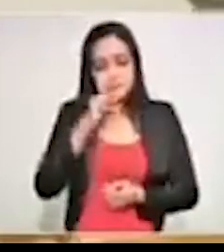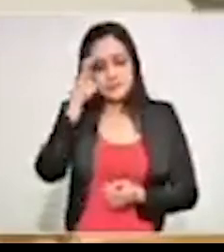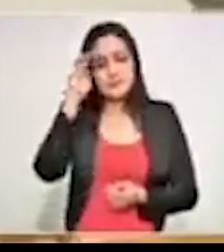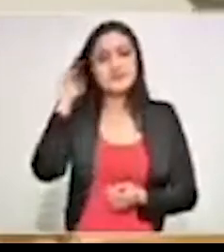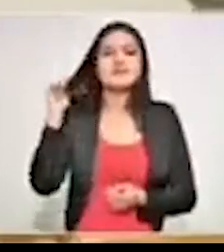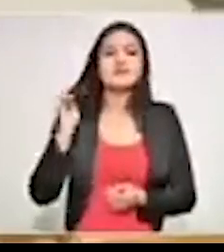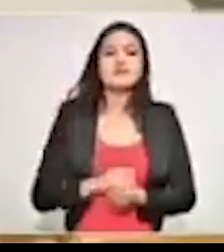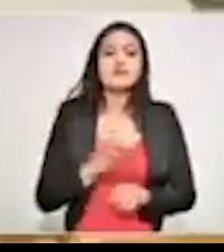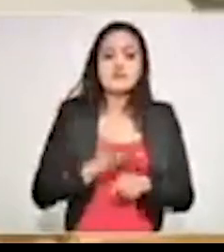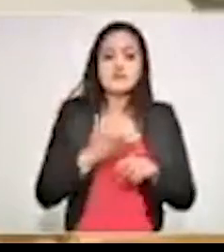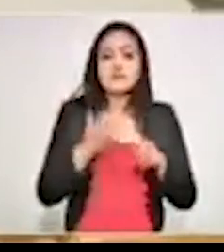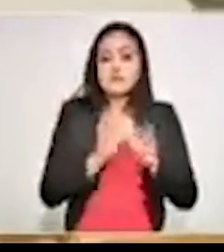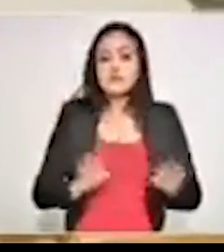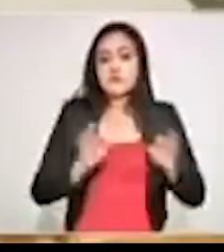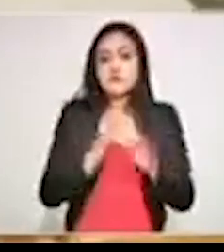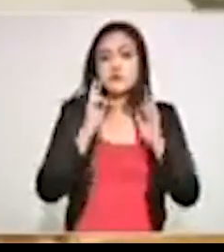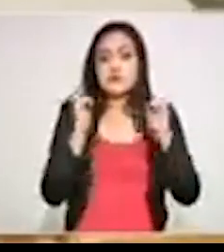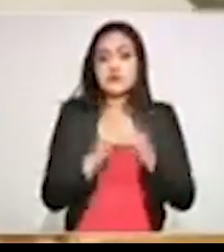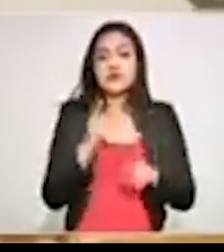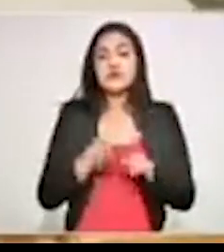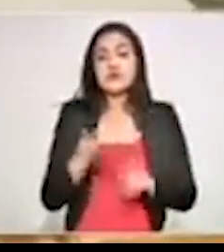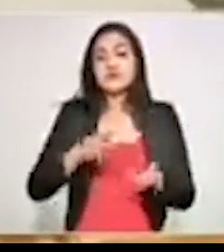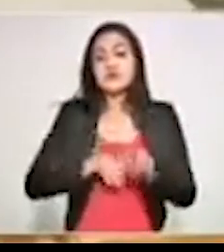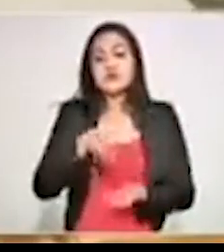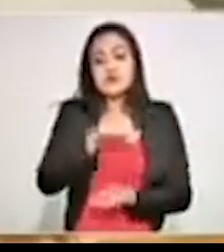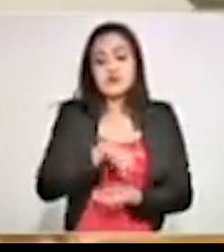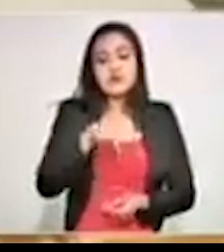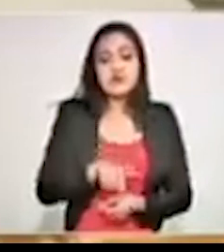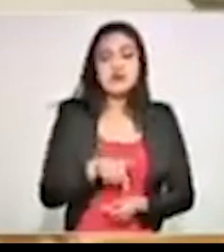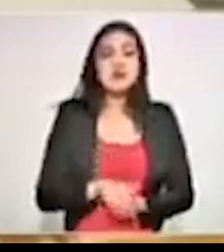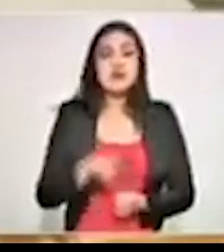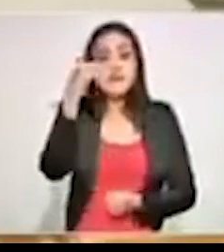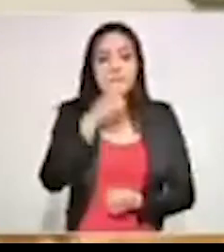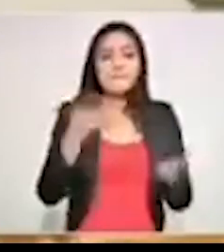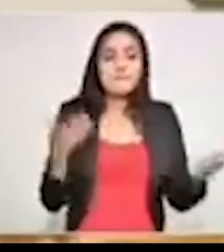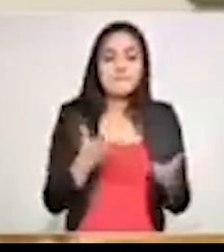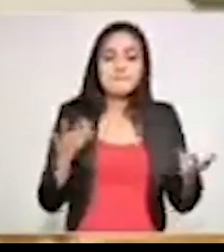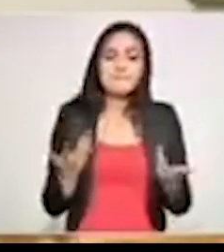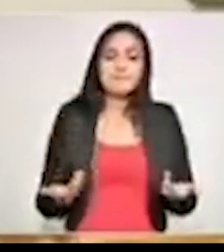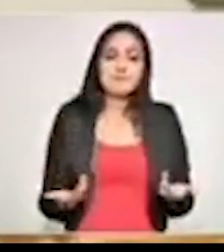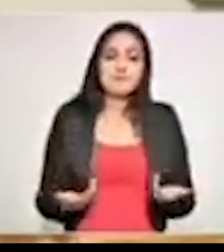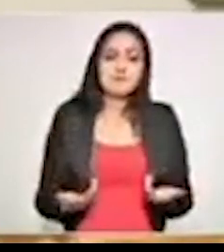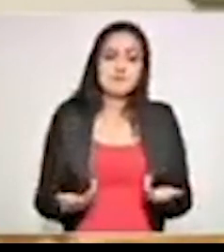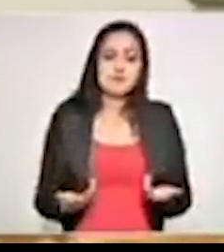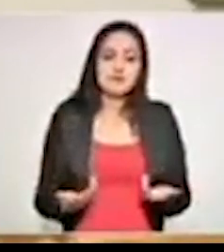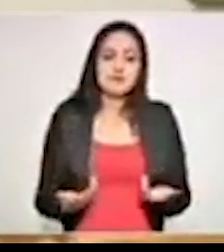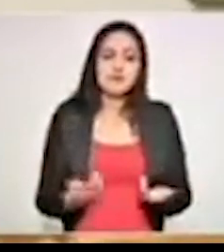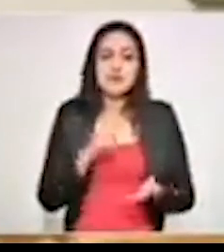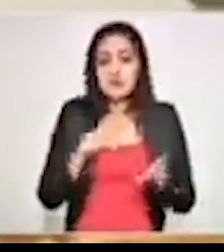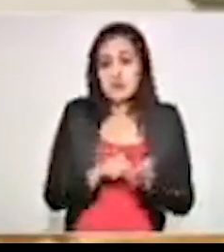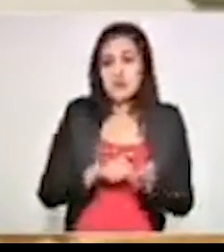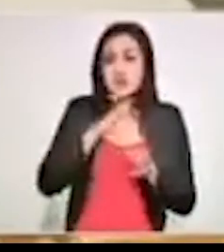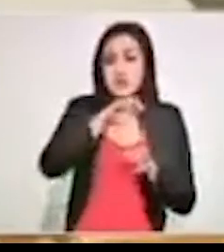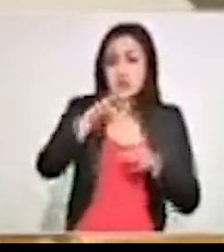tuve una reunión muy importante con el presidente del tribunal y con el fiscal general para hacer esto. Entonces, cada región va a